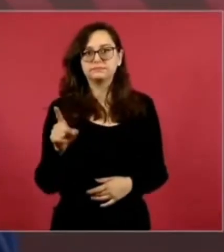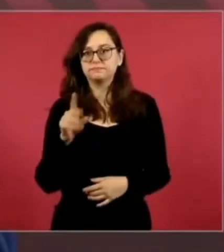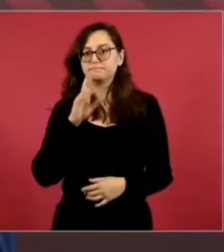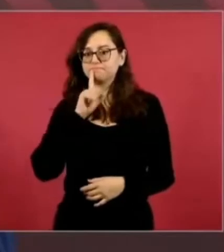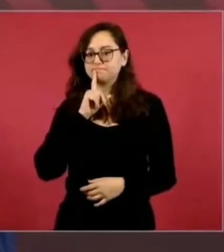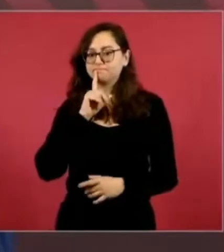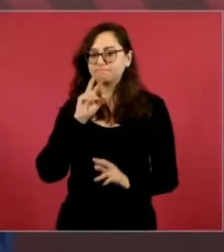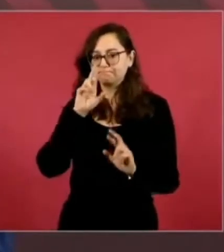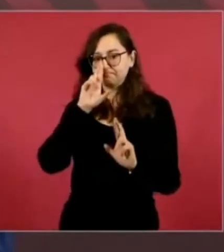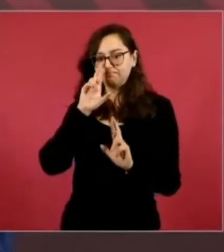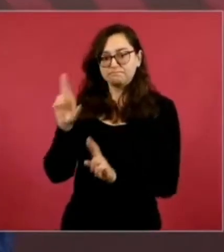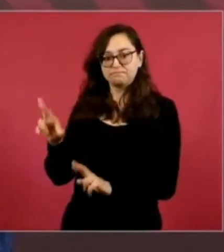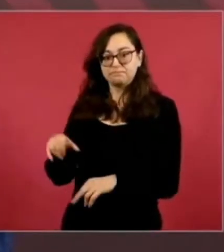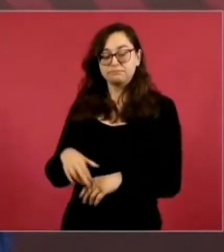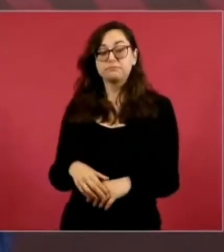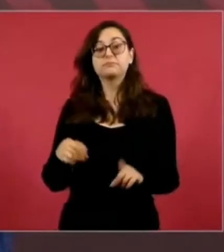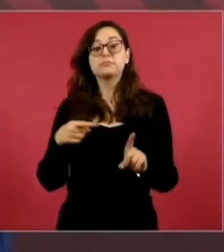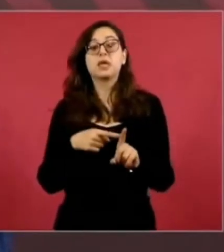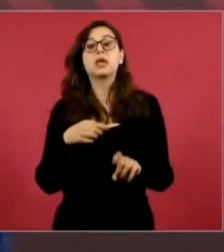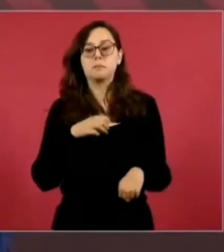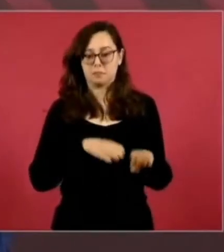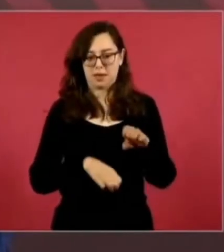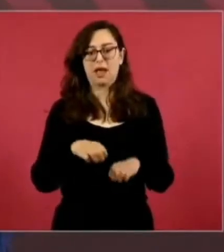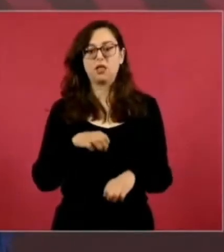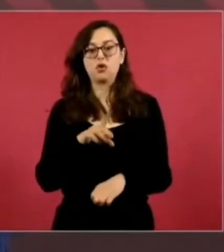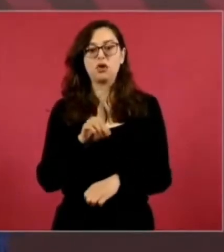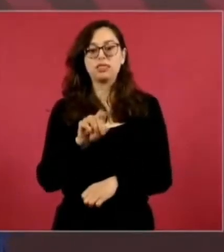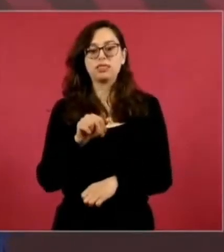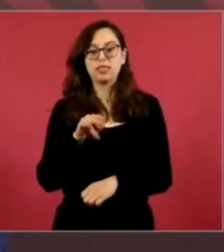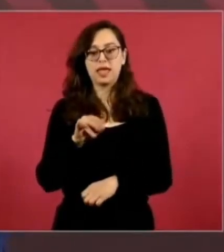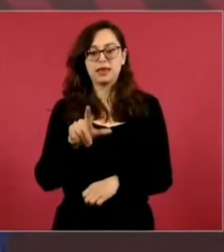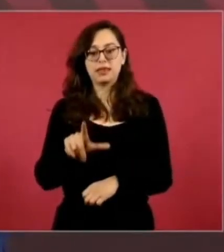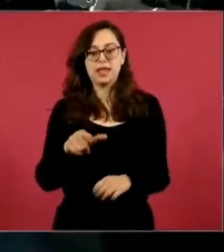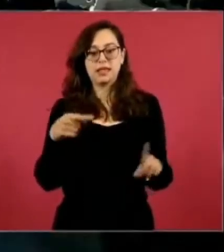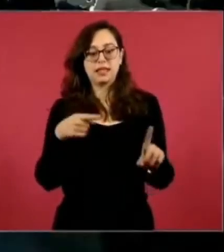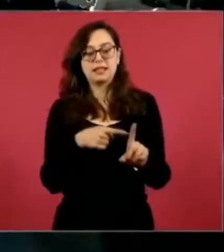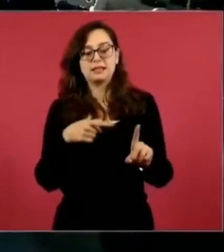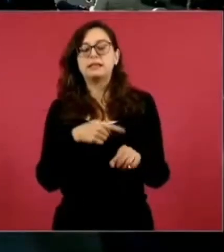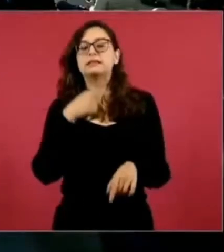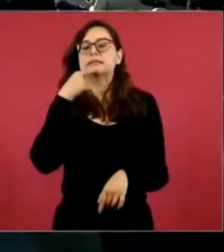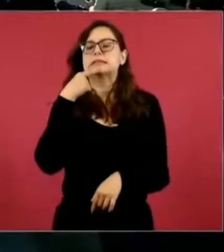¿Y saben qué decía Daniel, que era embajador?